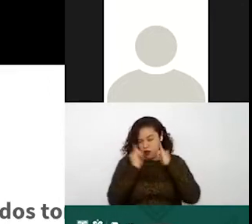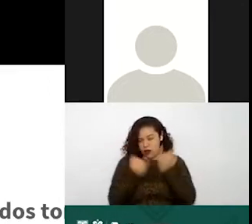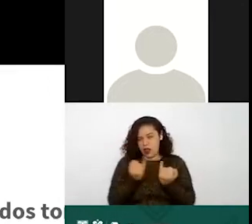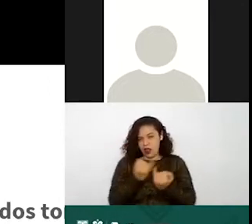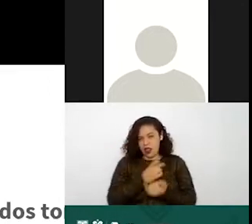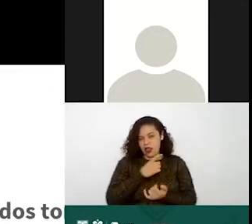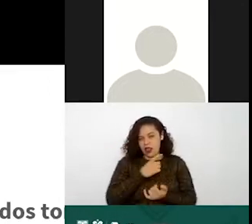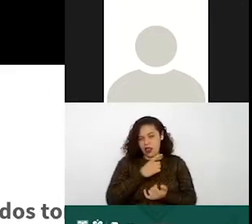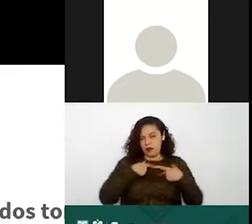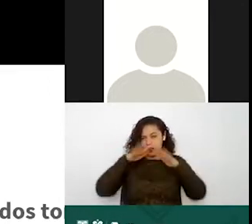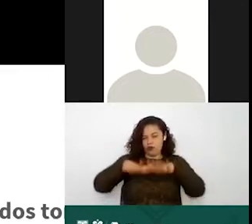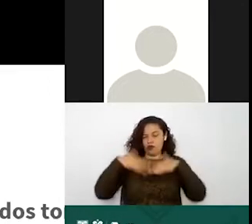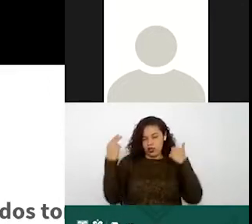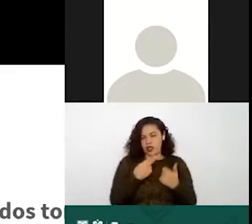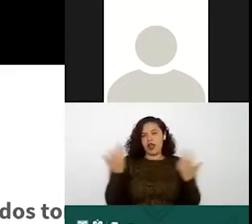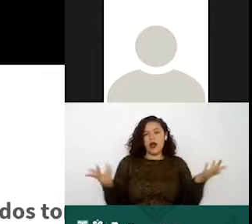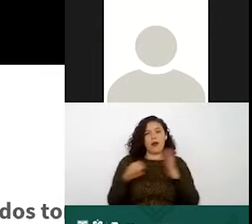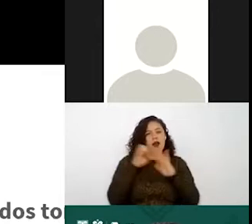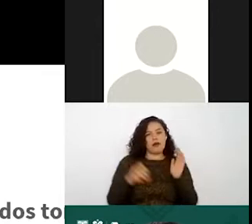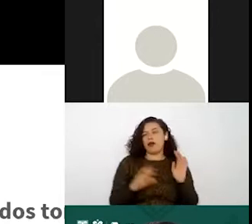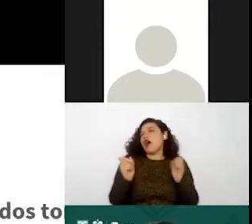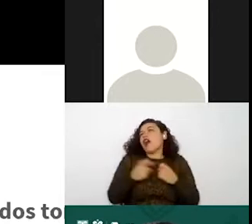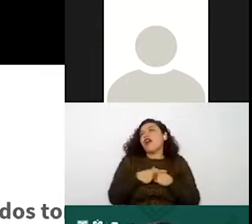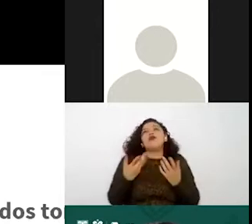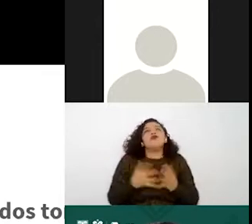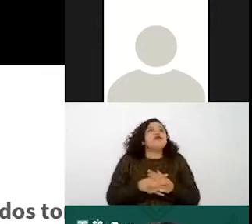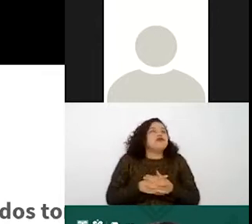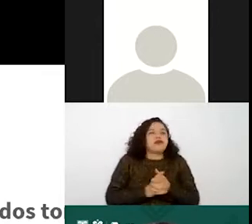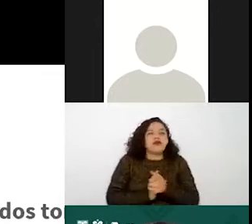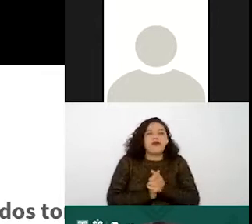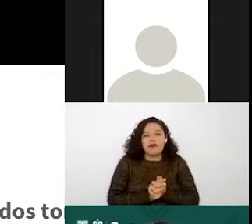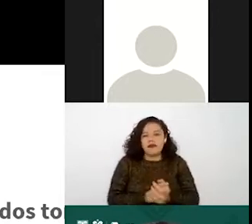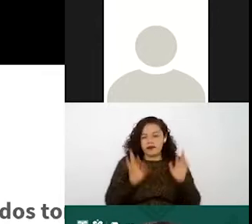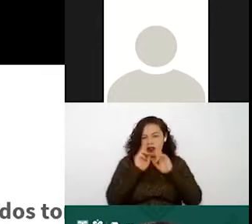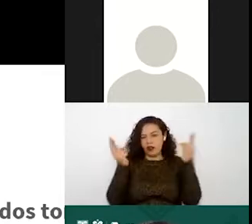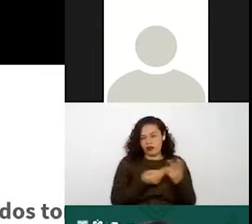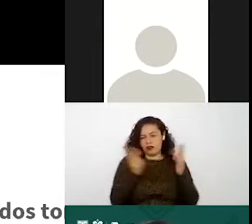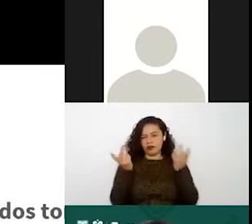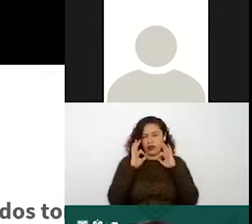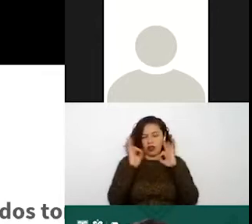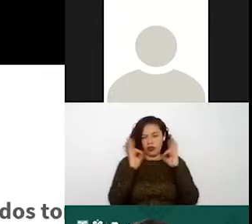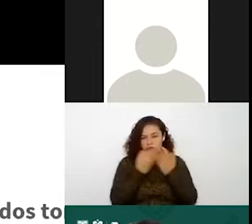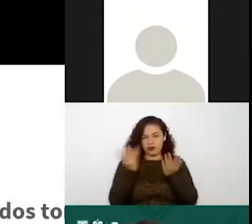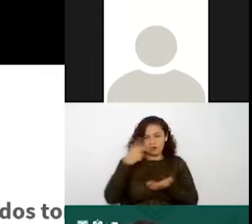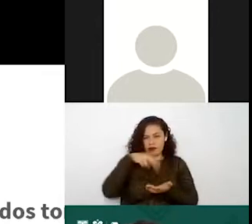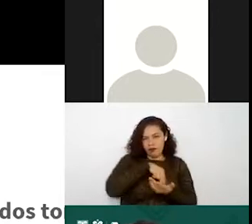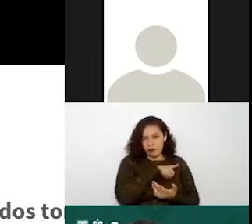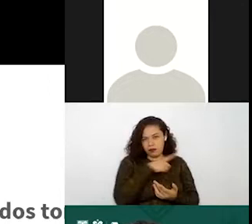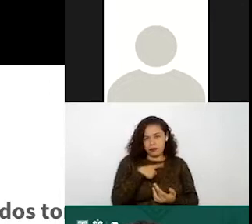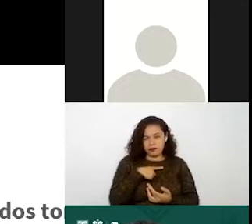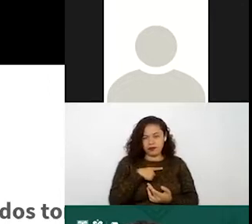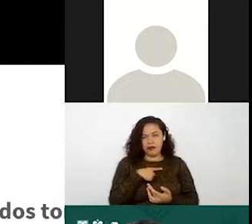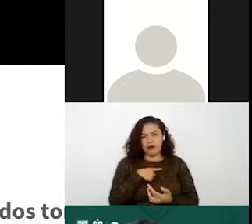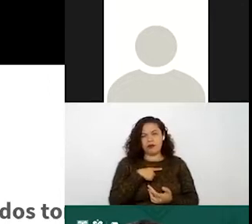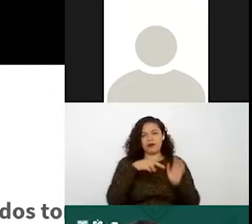reunió el cuero insuficiente en el caso de que haya sido una sesión de forma presencial deberán de estar